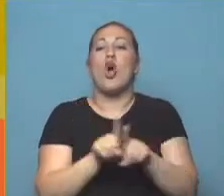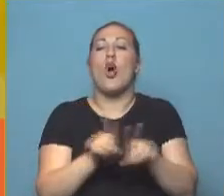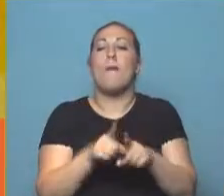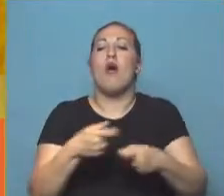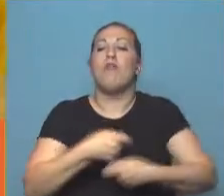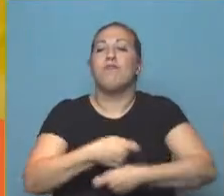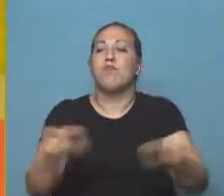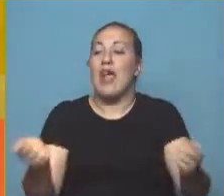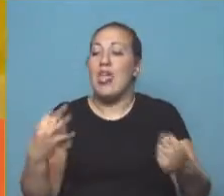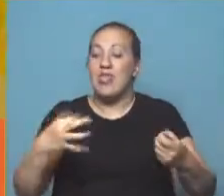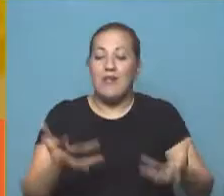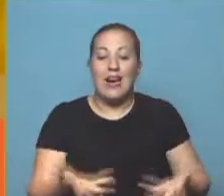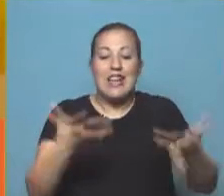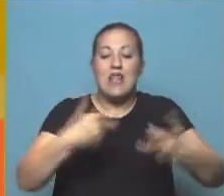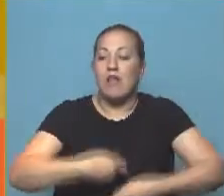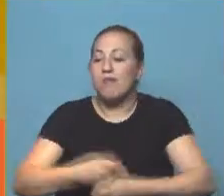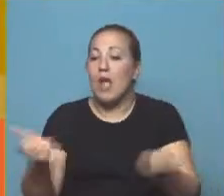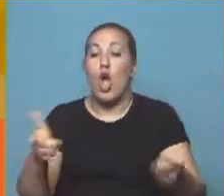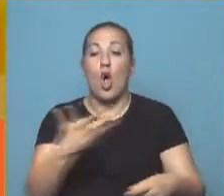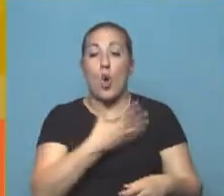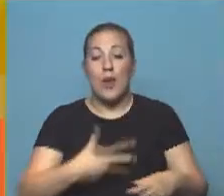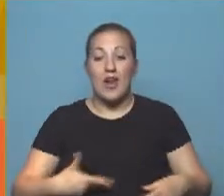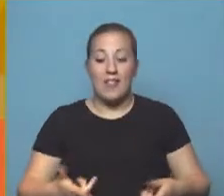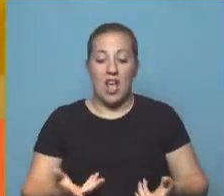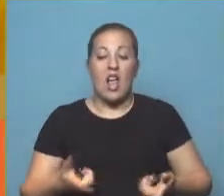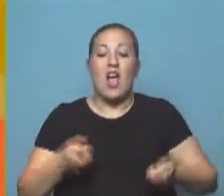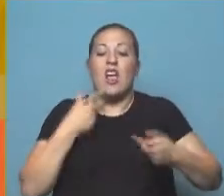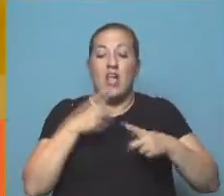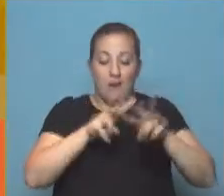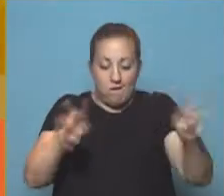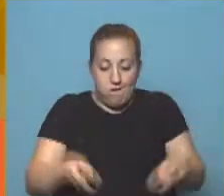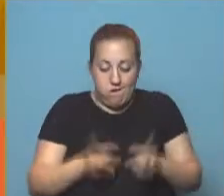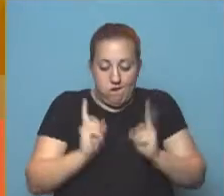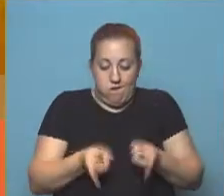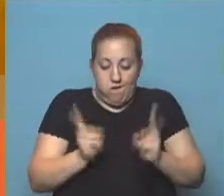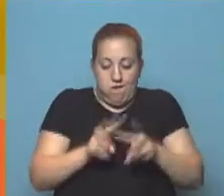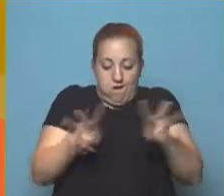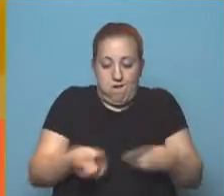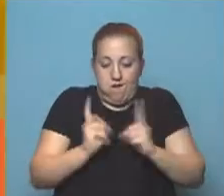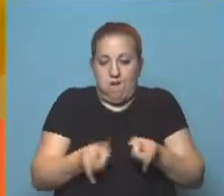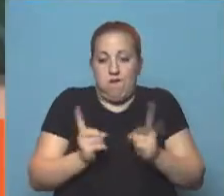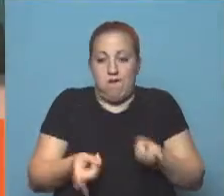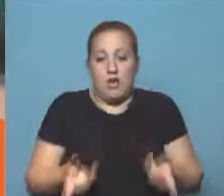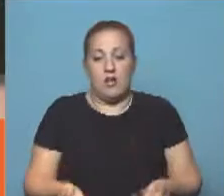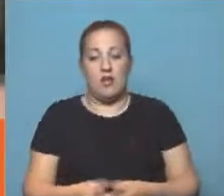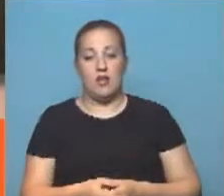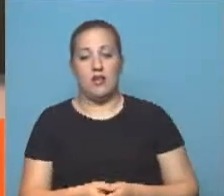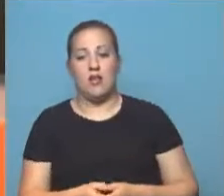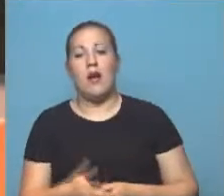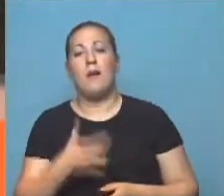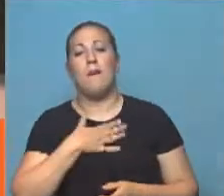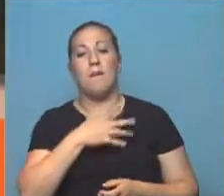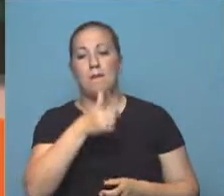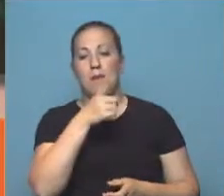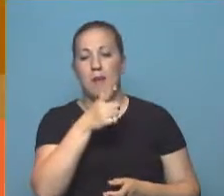que crecer redistribuyendo. Este gobierno lo que está haciendo es decrece concentrando, una locura. ¿El derrame del que tanto se habla? No, me parece que a veces